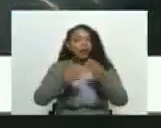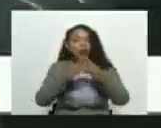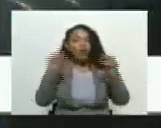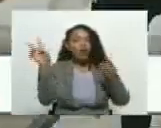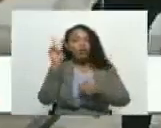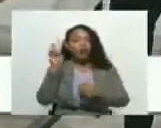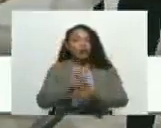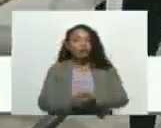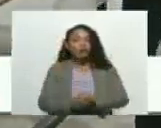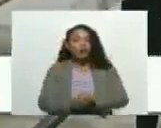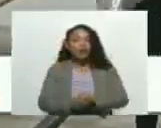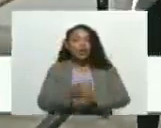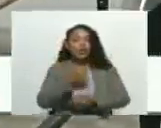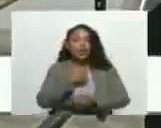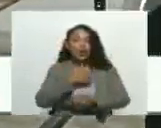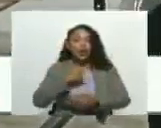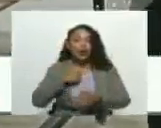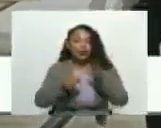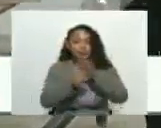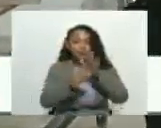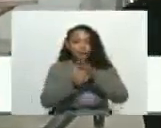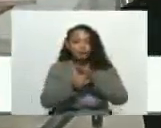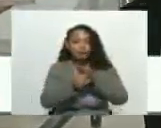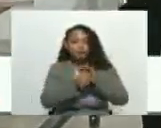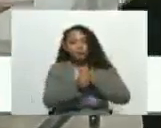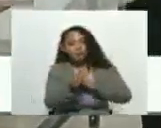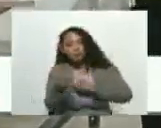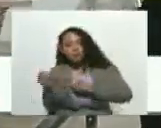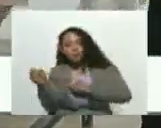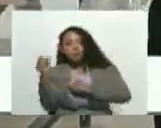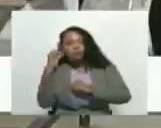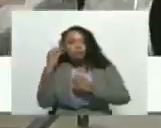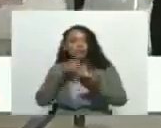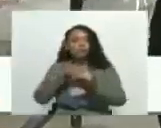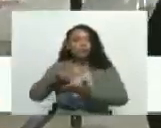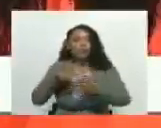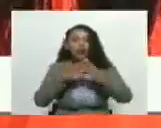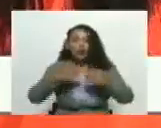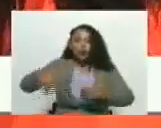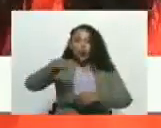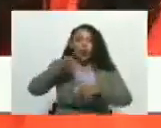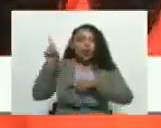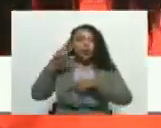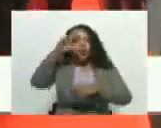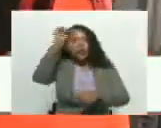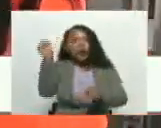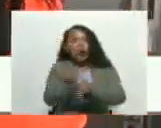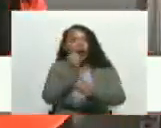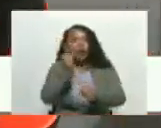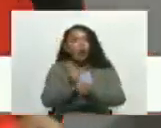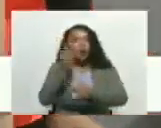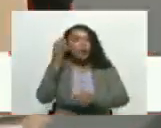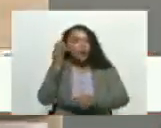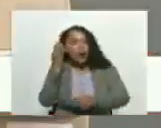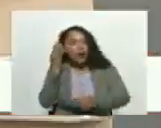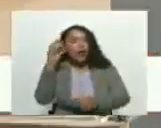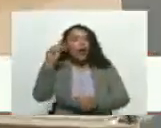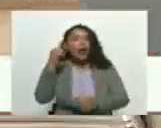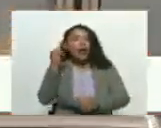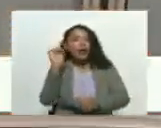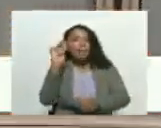venezolanos. Quiero dejar a una representante de los protagonistas de todo esto, que son los trabajadores, la compañera Necmar